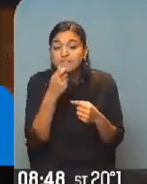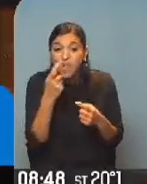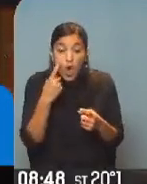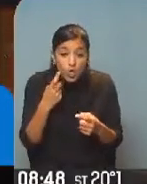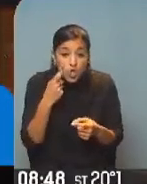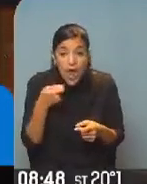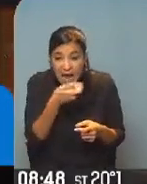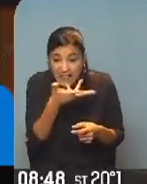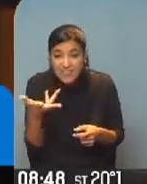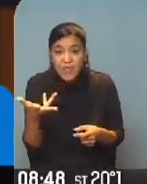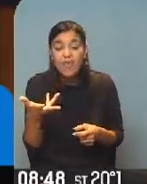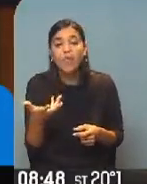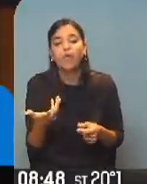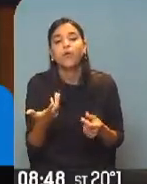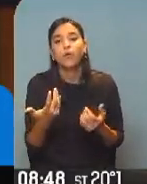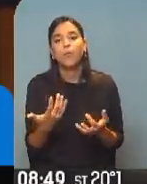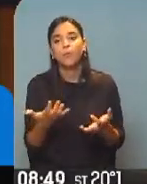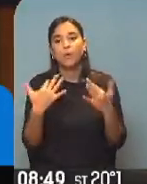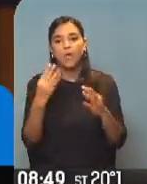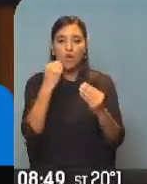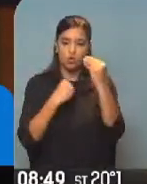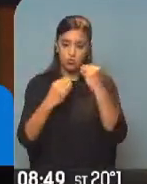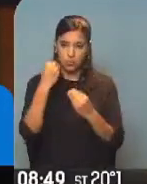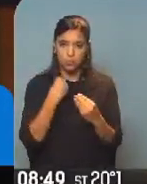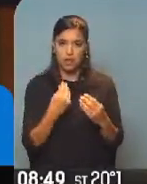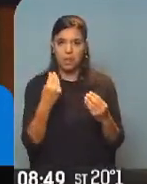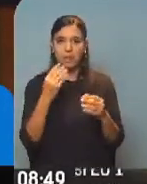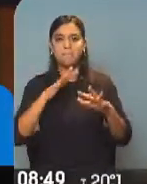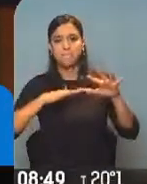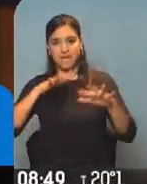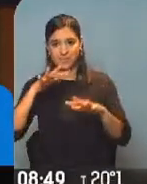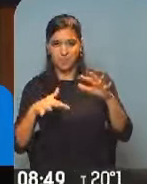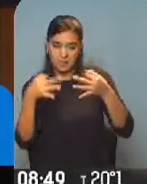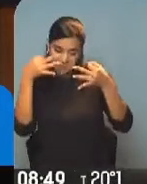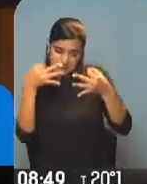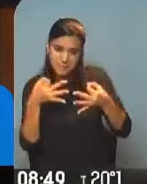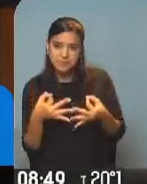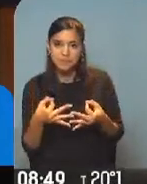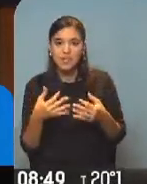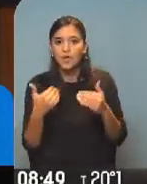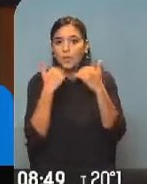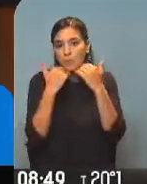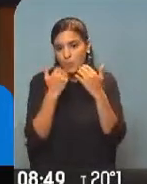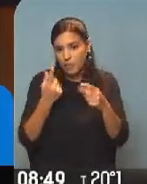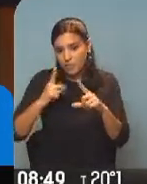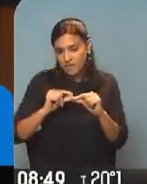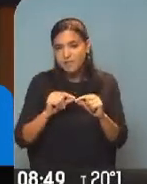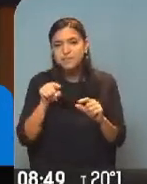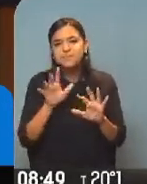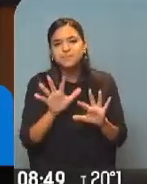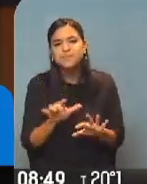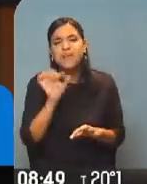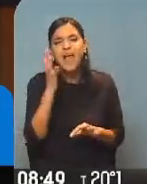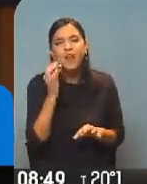cantidad puede llegar a consumir una alimentación más o menos adecuada aunque sea la fecha me detengo en un